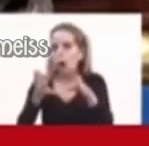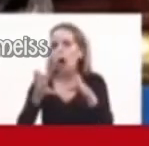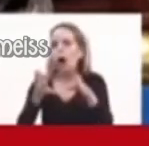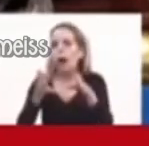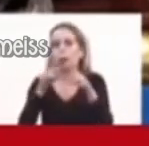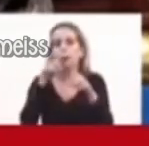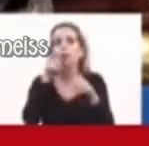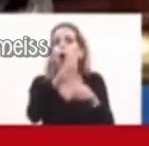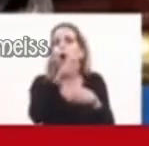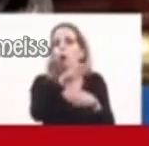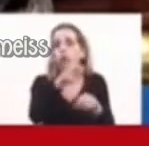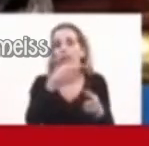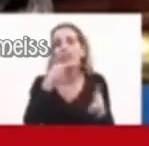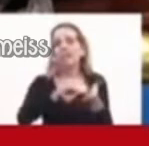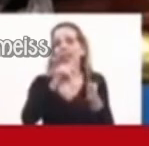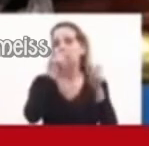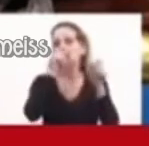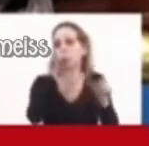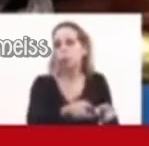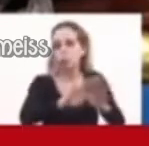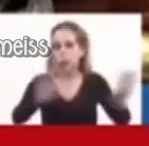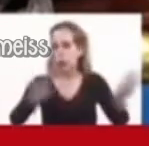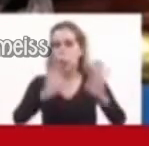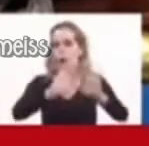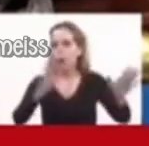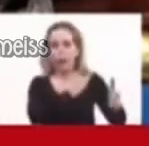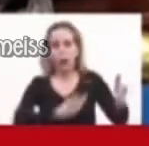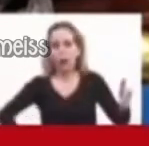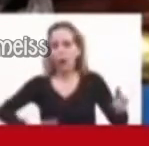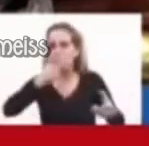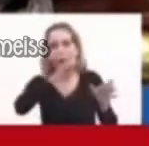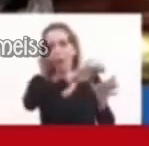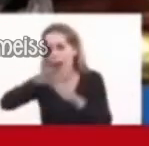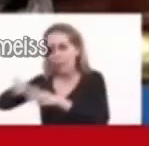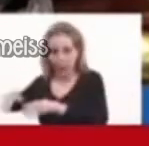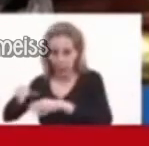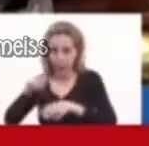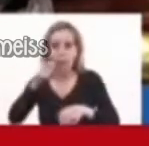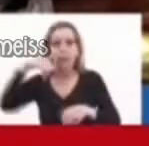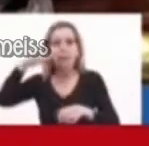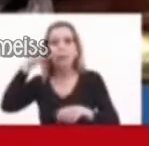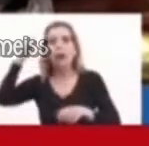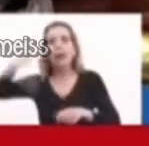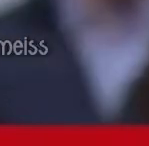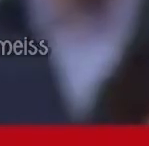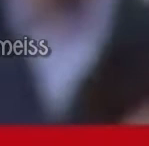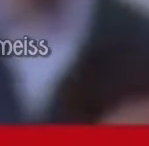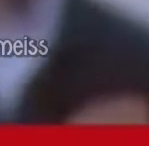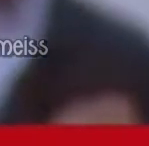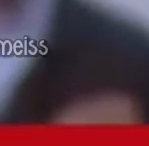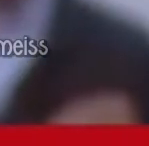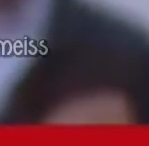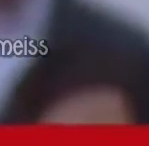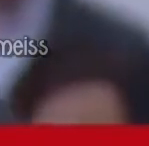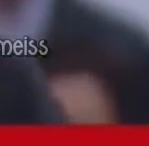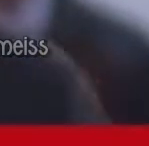fue usted, no las políticas de su gobierno, usted aludido. ¿Entiende? Salgan a comunicar